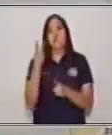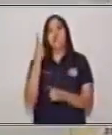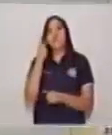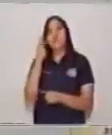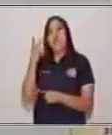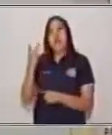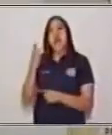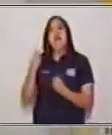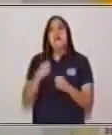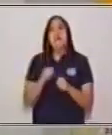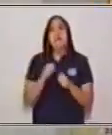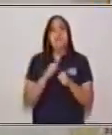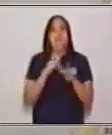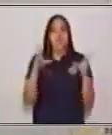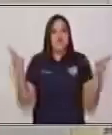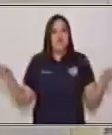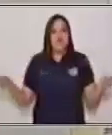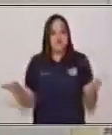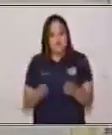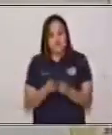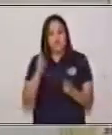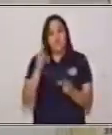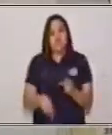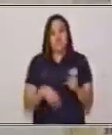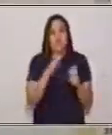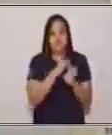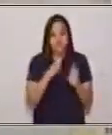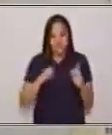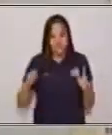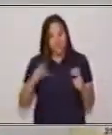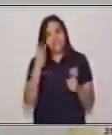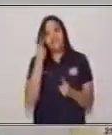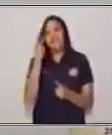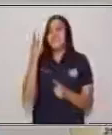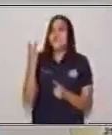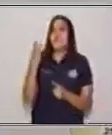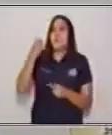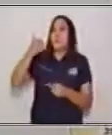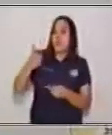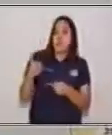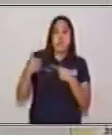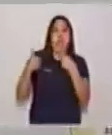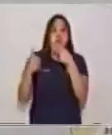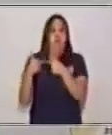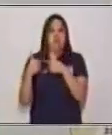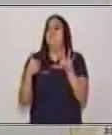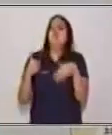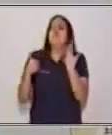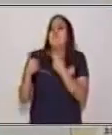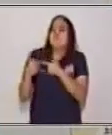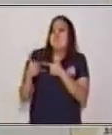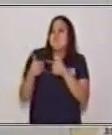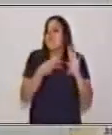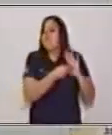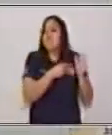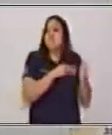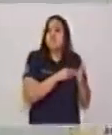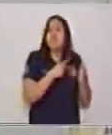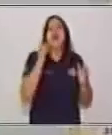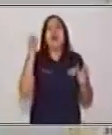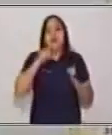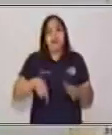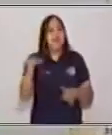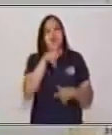la microestructura dentro de esta oración y vamos a ver en A. ¿A qué es? Una